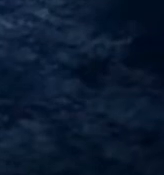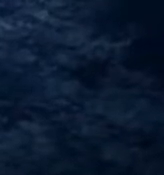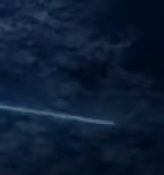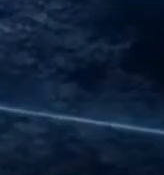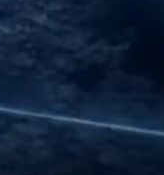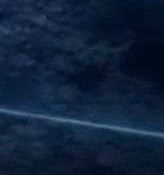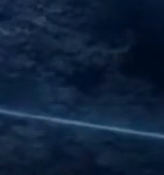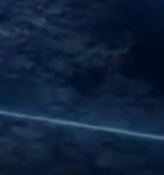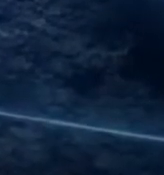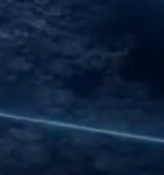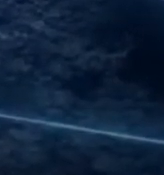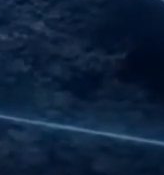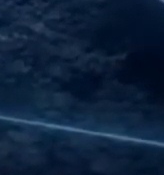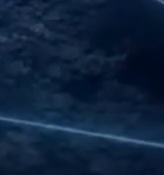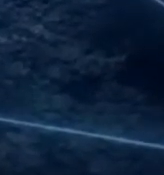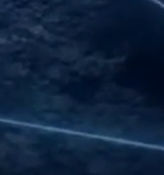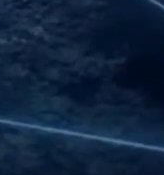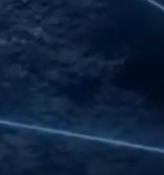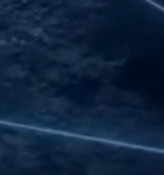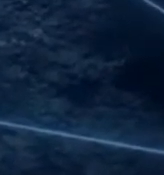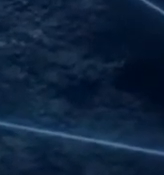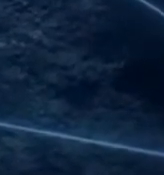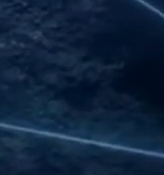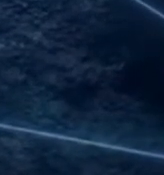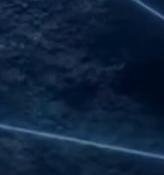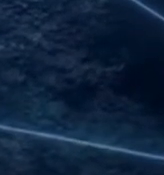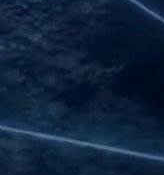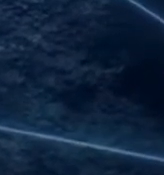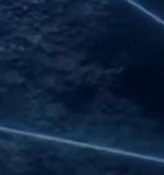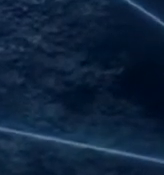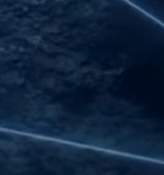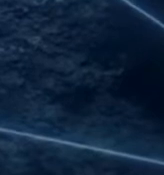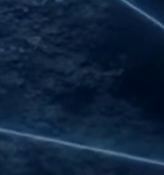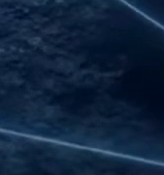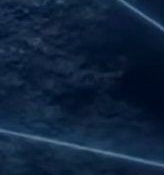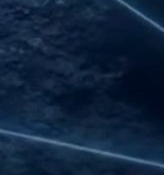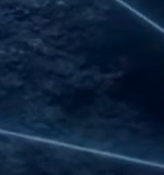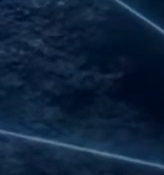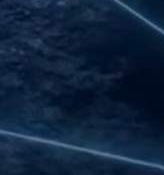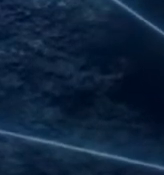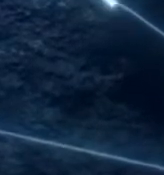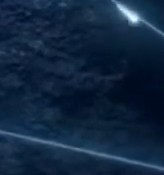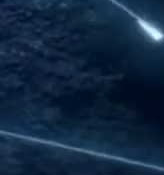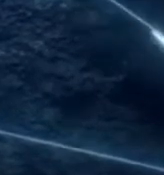la misma forma, canales correspondientes que confluirán en los puntos de salida del área de